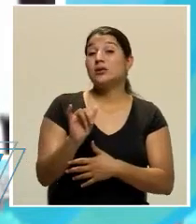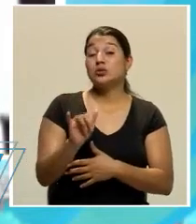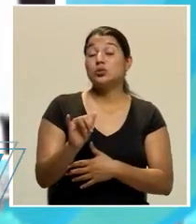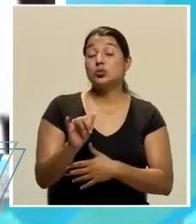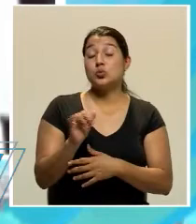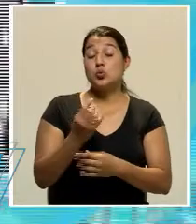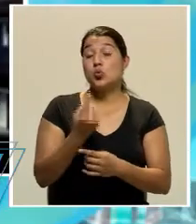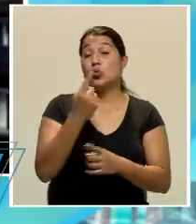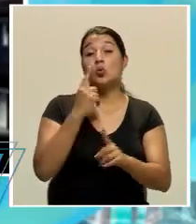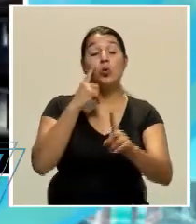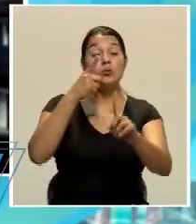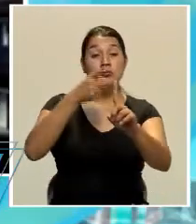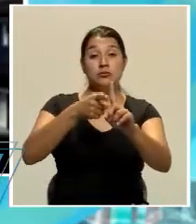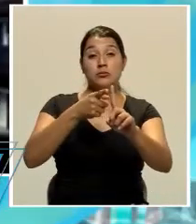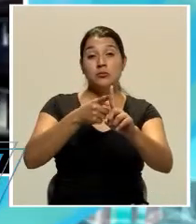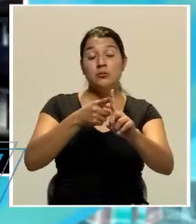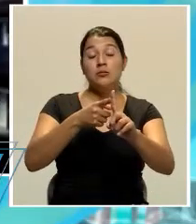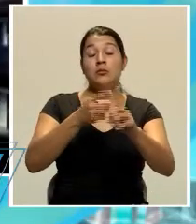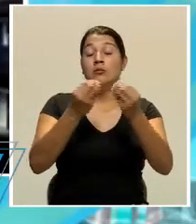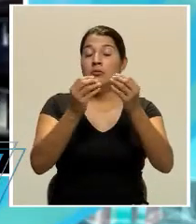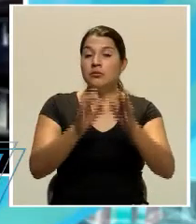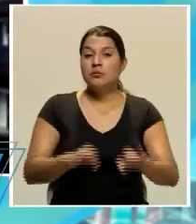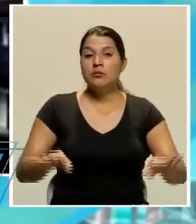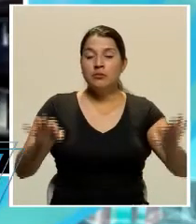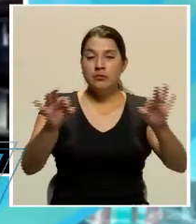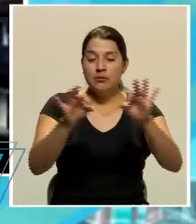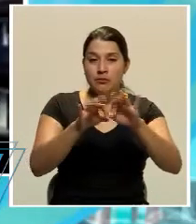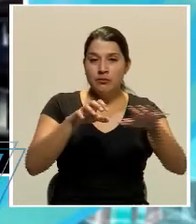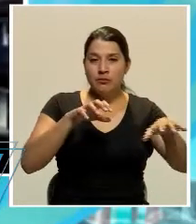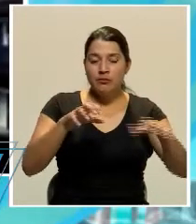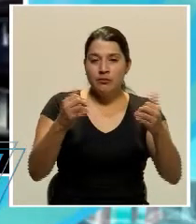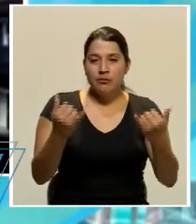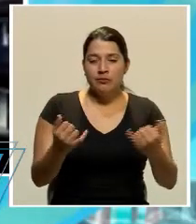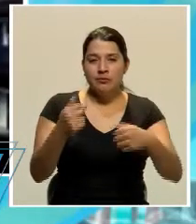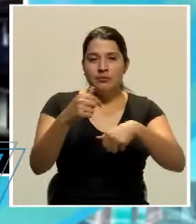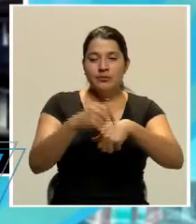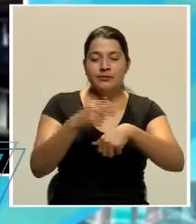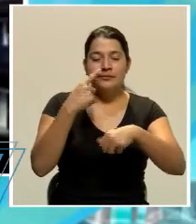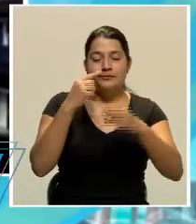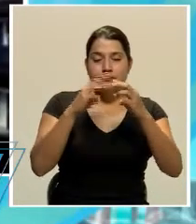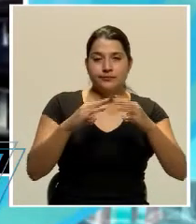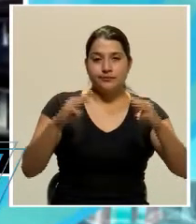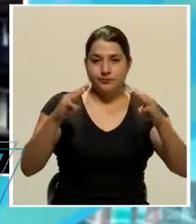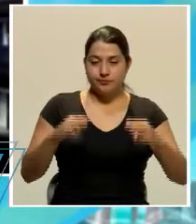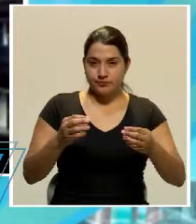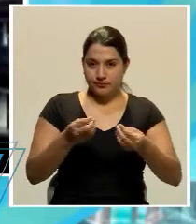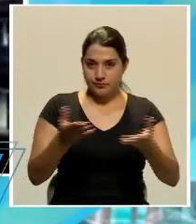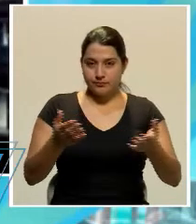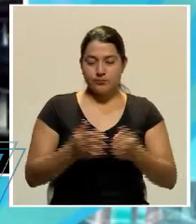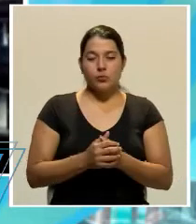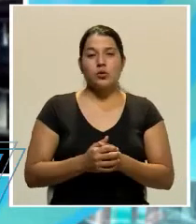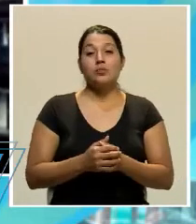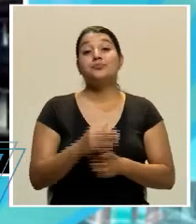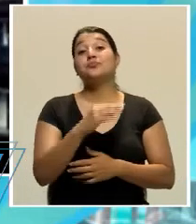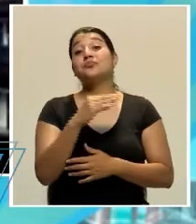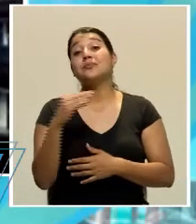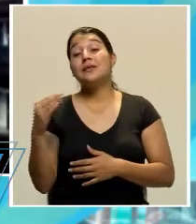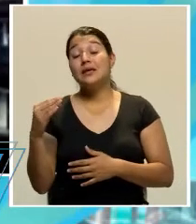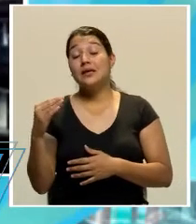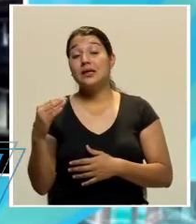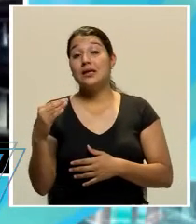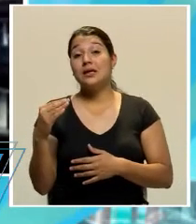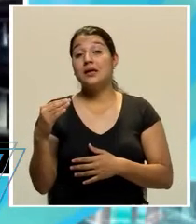un objetivo imperativo en esta época para los museos públicos. Y entre